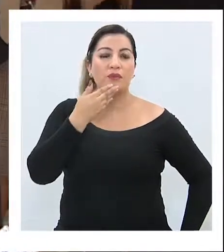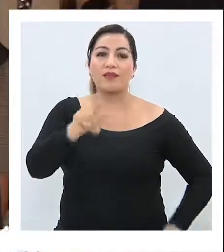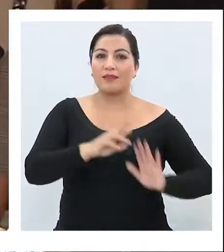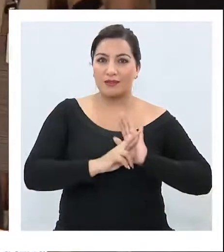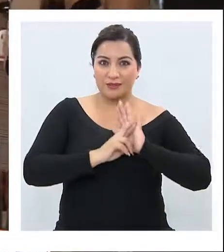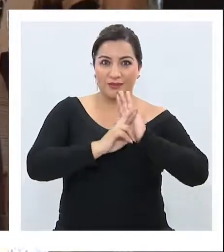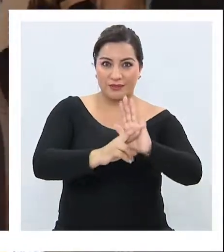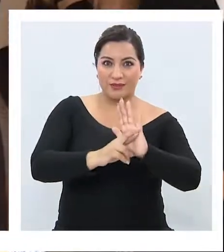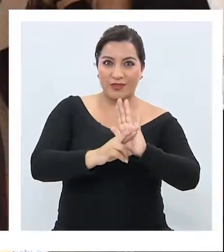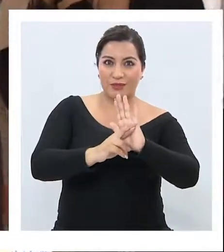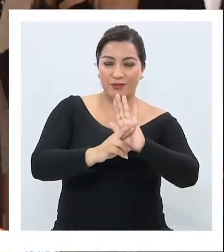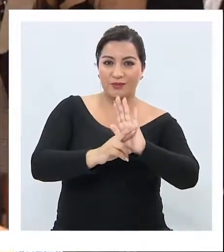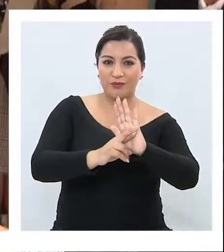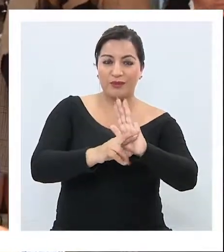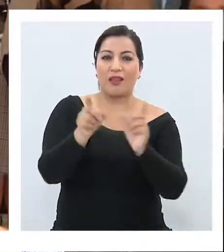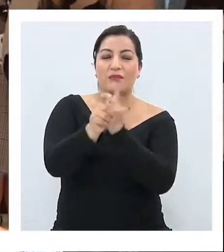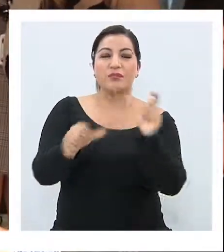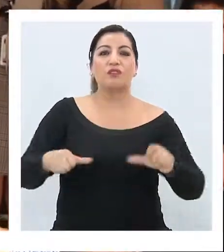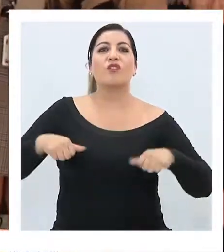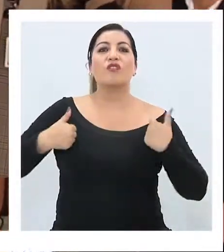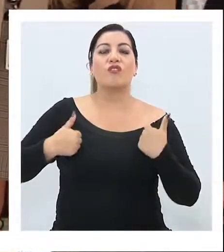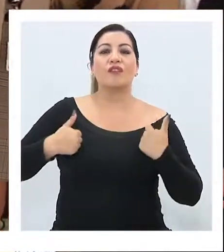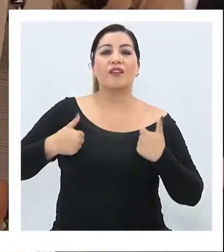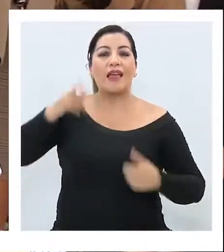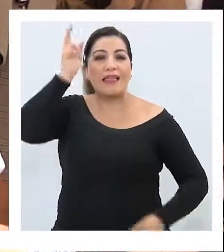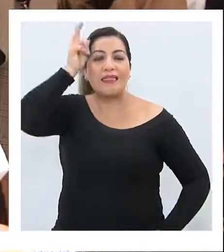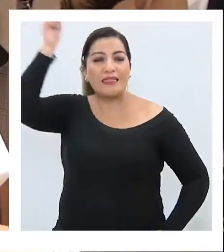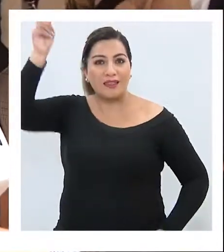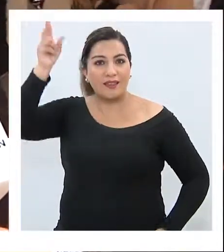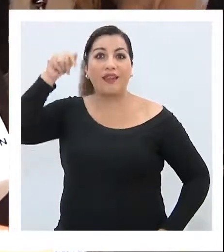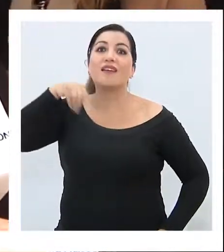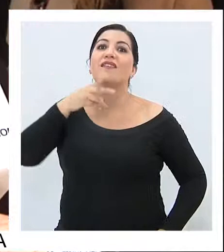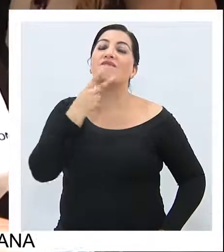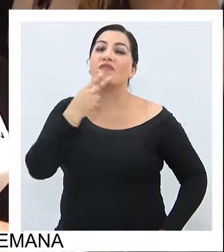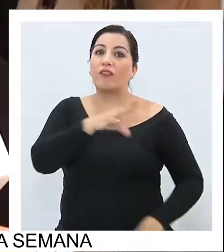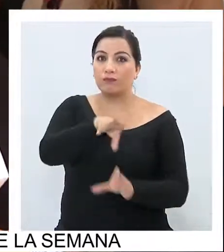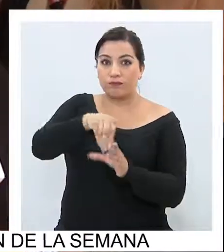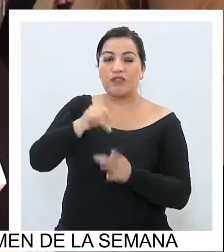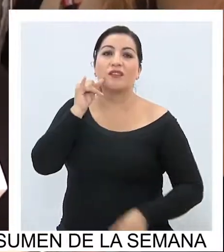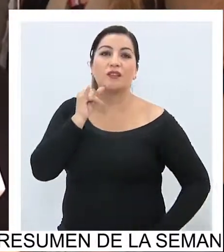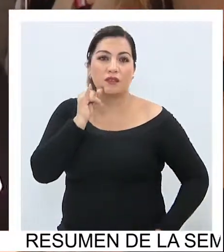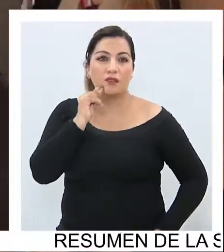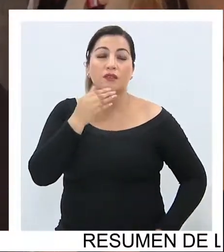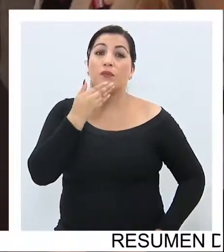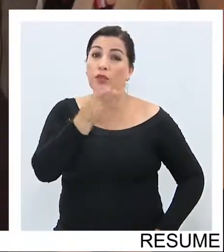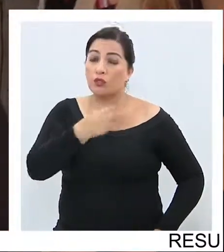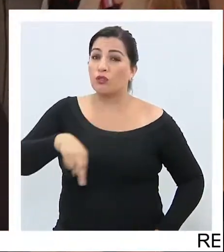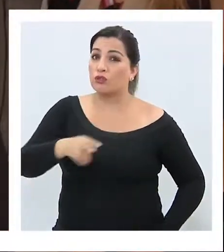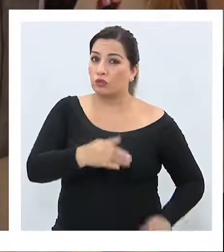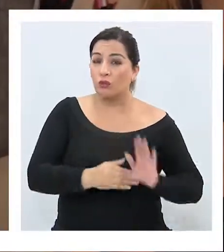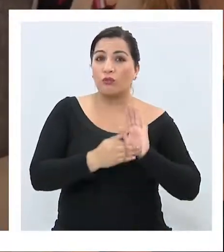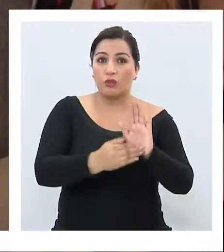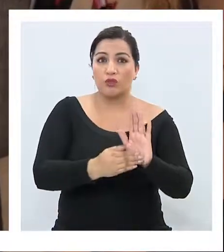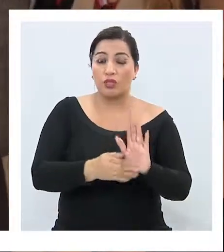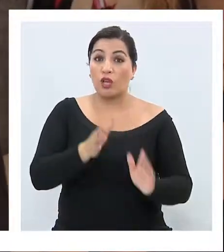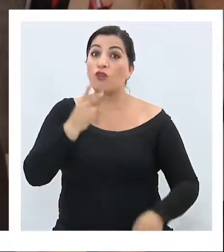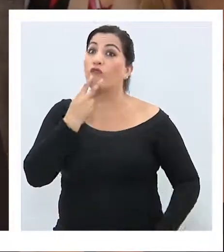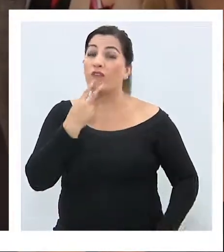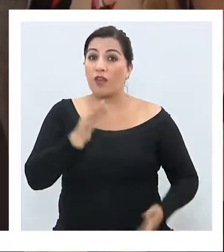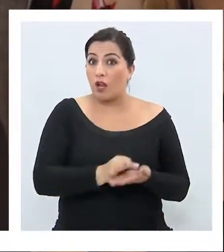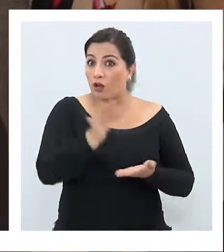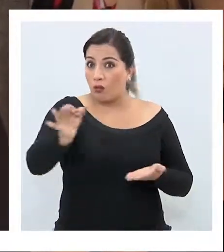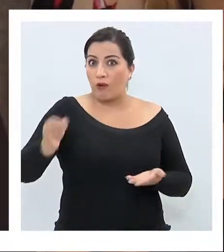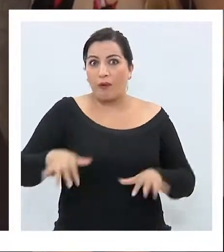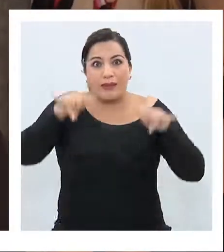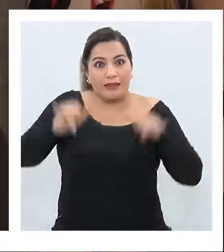representatividad de los jóvenes indígenas urbanos, además, en donde nosotros también podemos demostrar que pese a que no estemos en los pueblos, porque nos